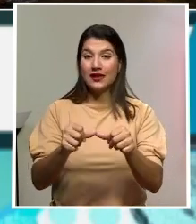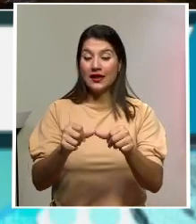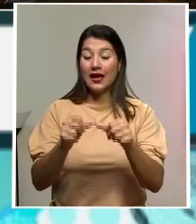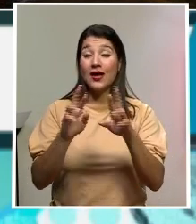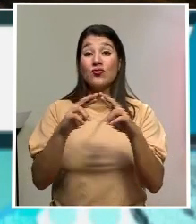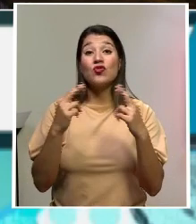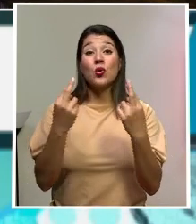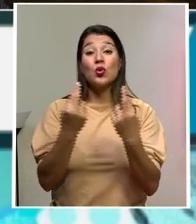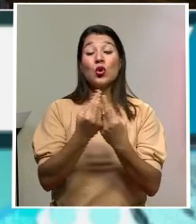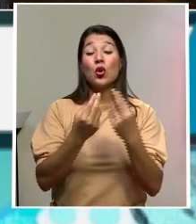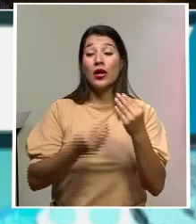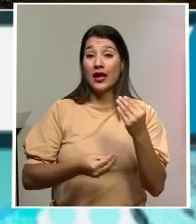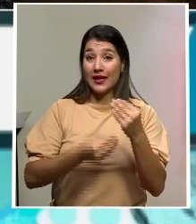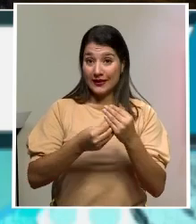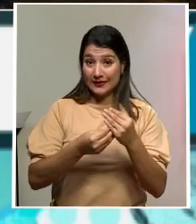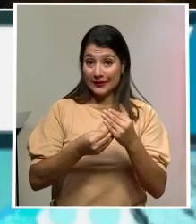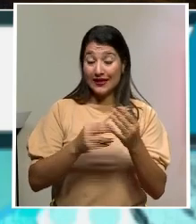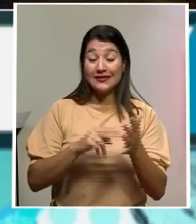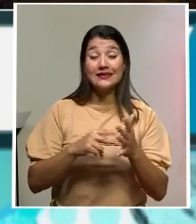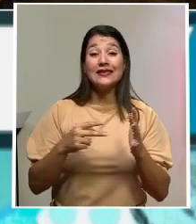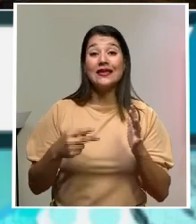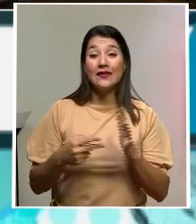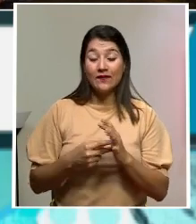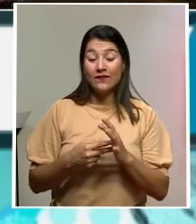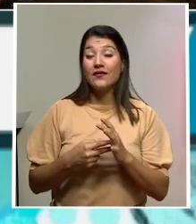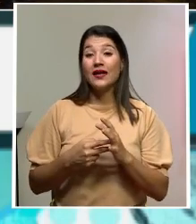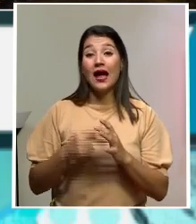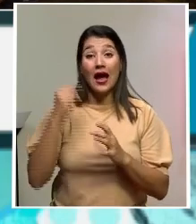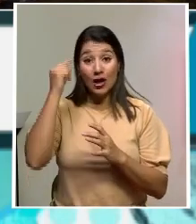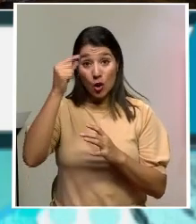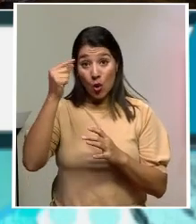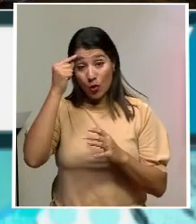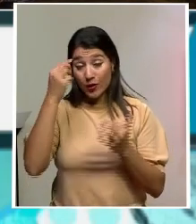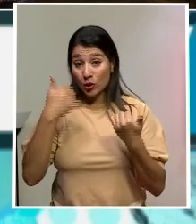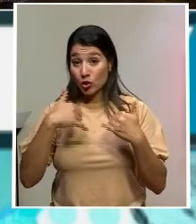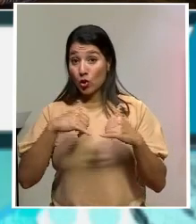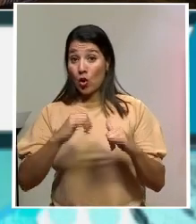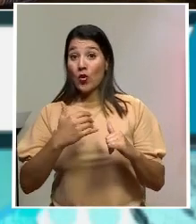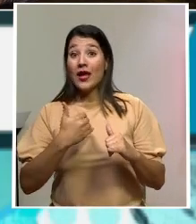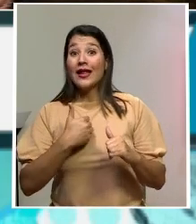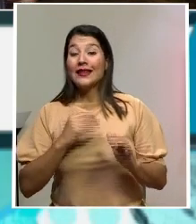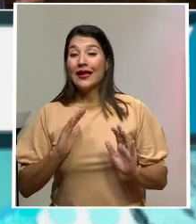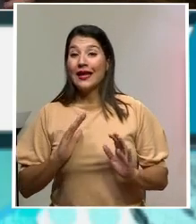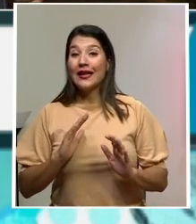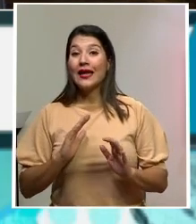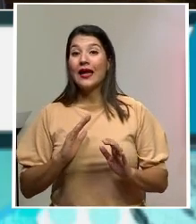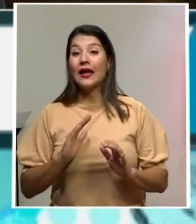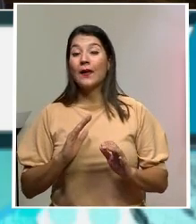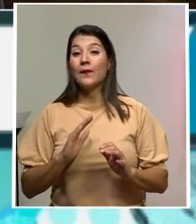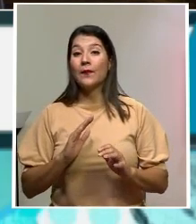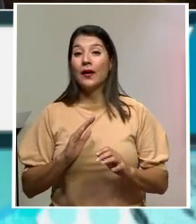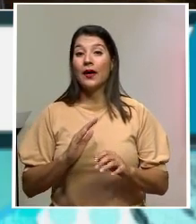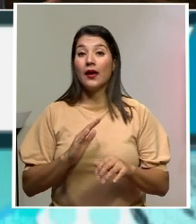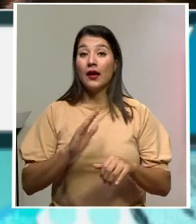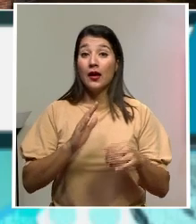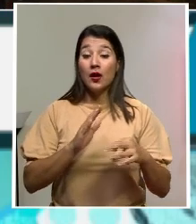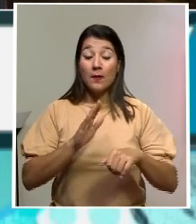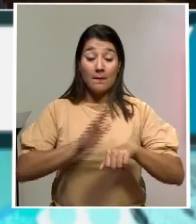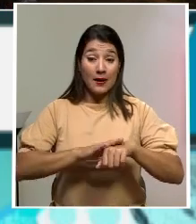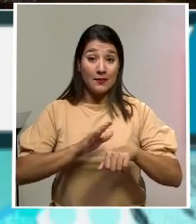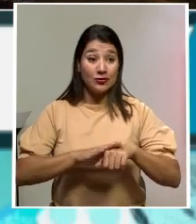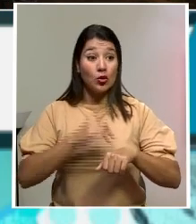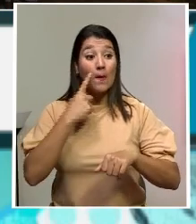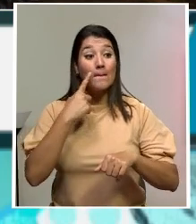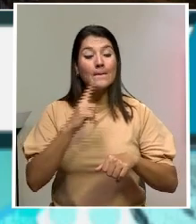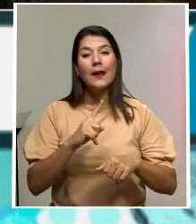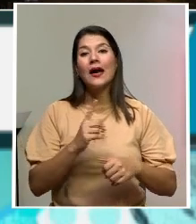sesiones extraordinarias, o sea, ellos tienen, digámoslo así, el poder para la convocatoria de proyectos y bueno, vamos a ver cómo